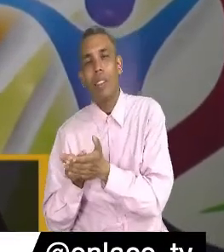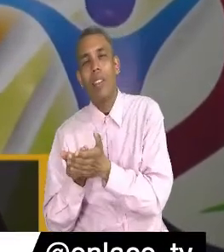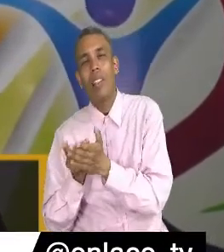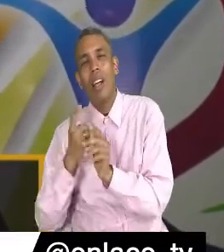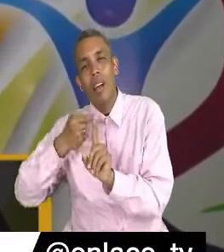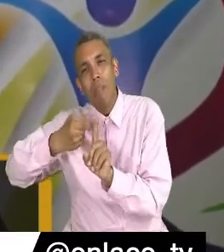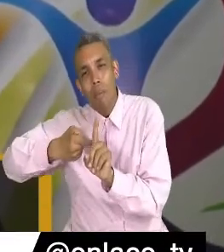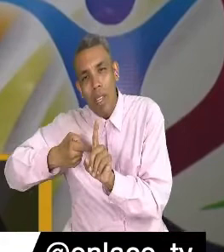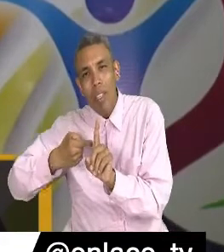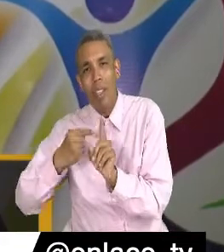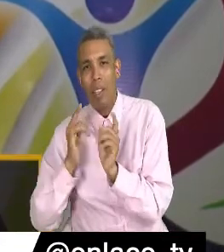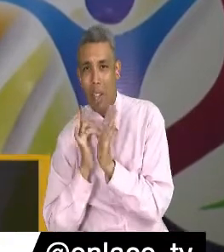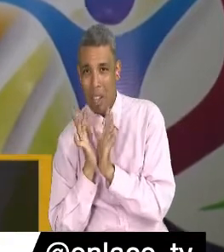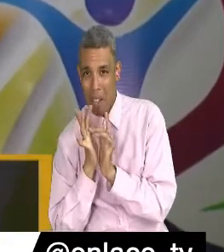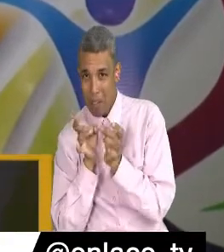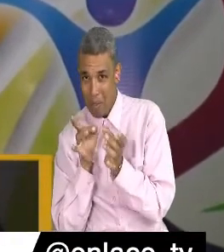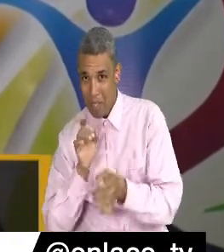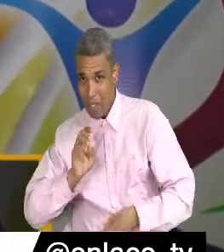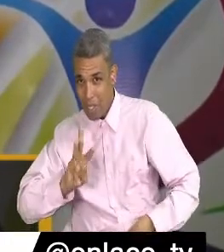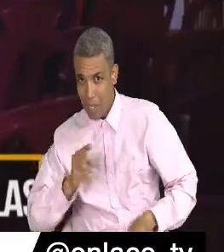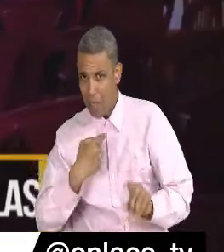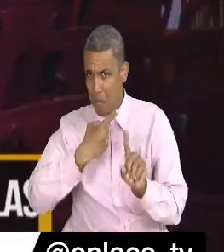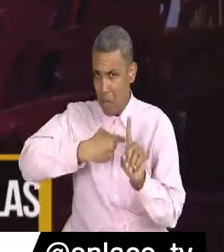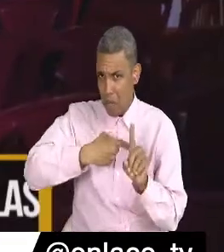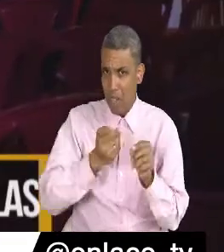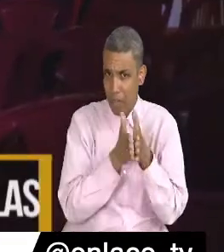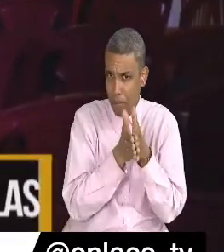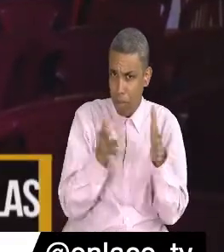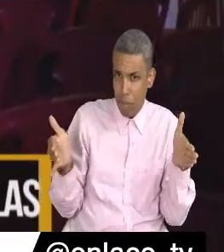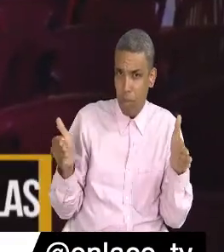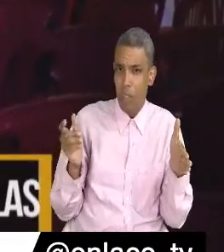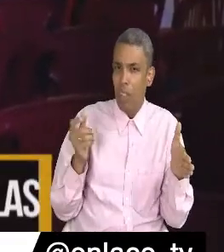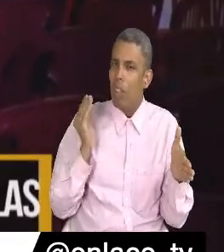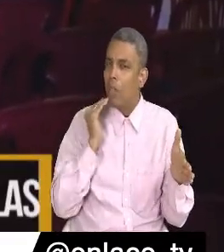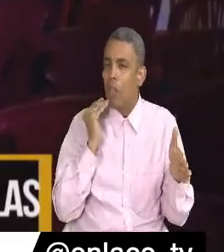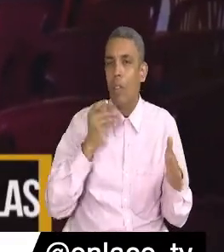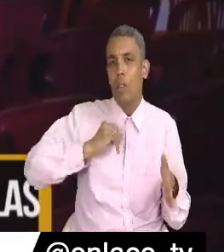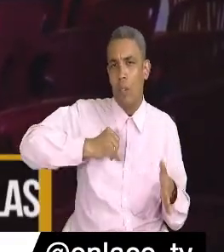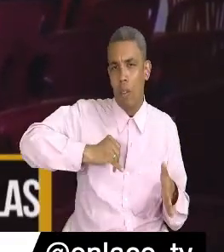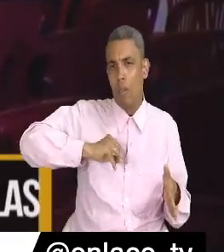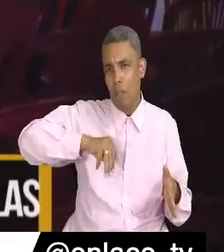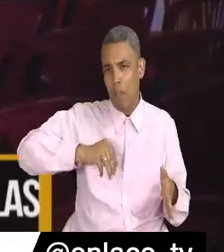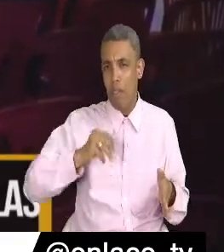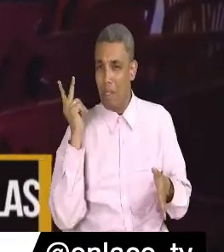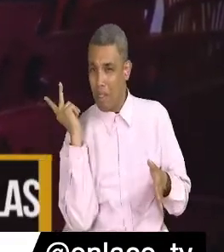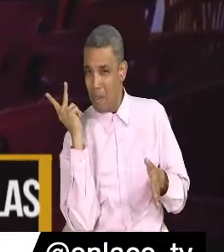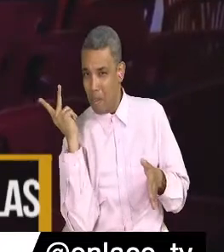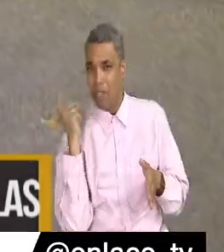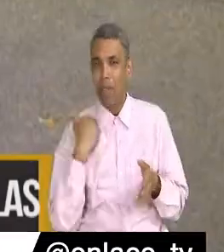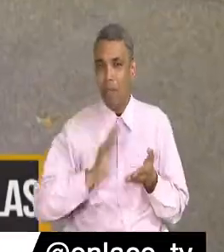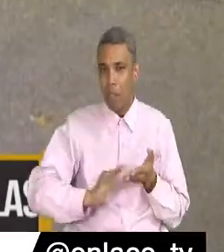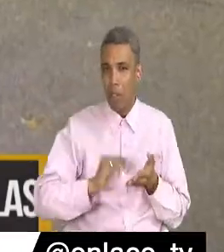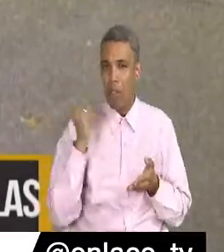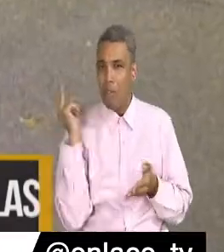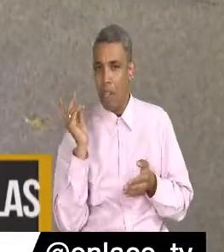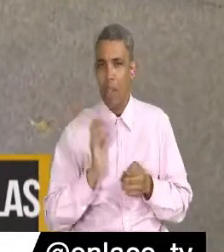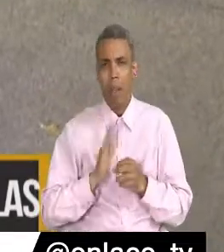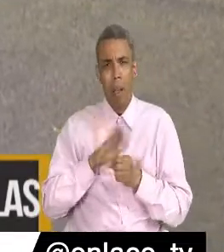las presentaciones son jueves, viernes y sábado, y miércoles, y los viernes, perdón, en espacios no